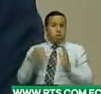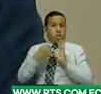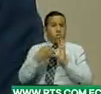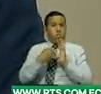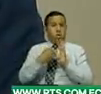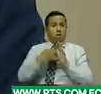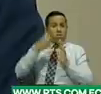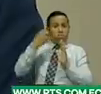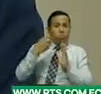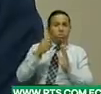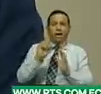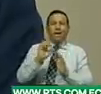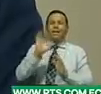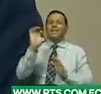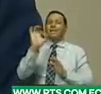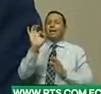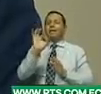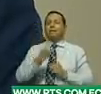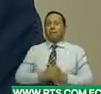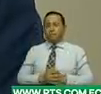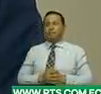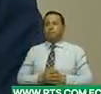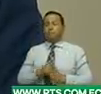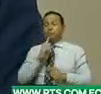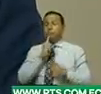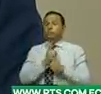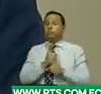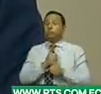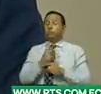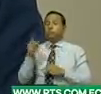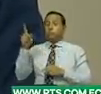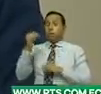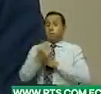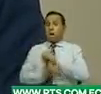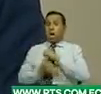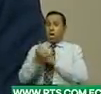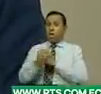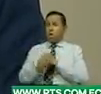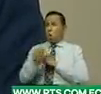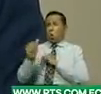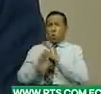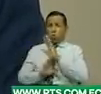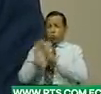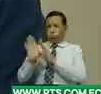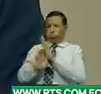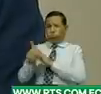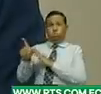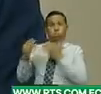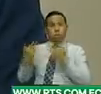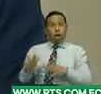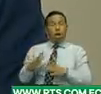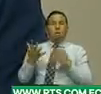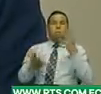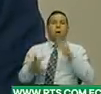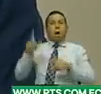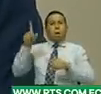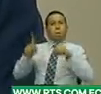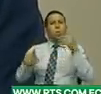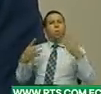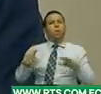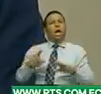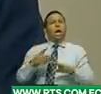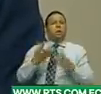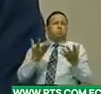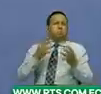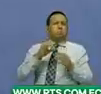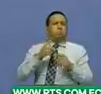los análisis que hacen algunos organismos internacionales, los países desarrollados en este año, a mediados de este año, podrían ya tener vacunado una gran